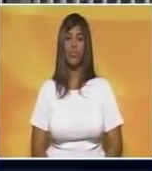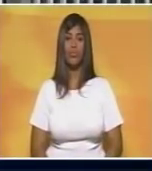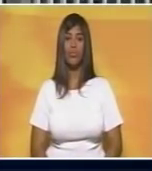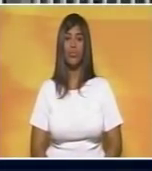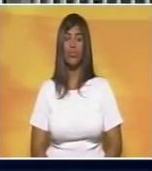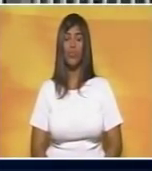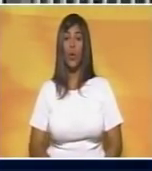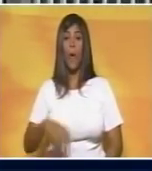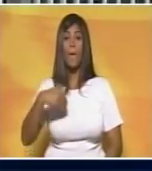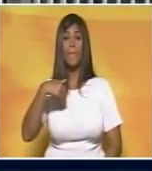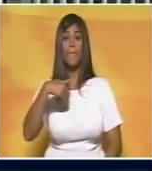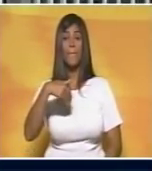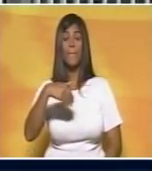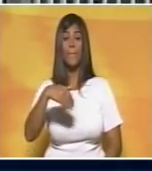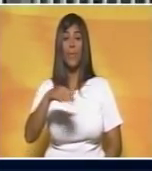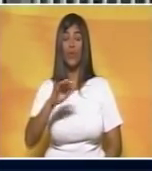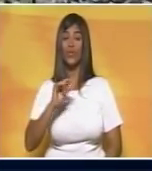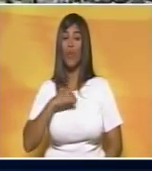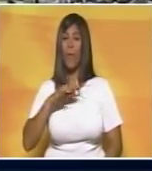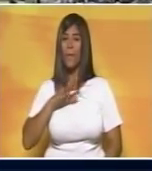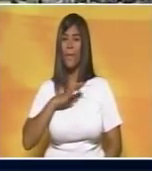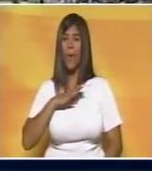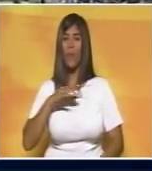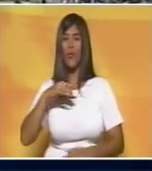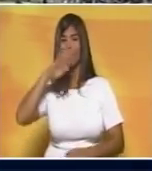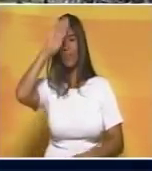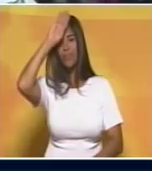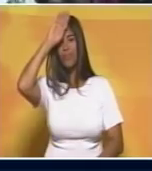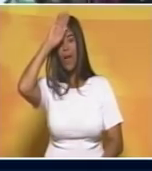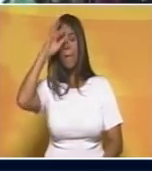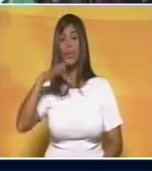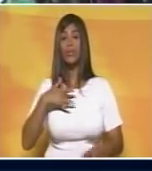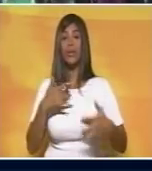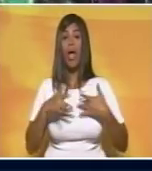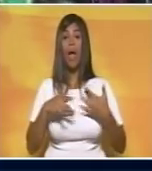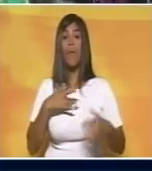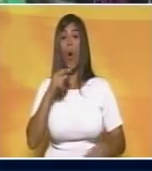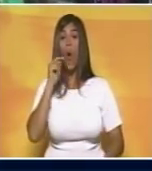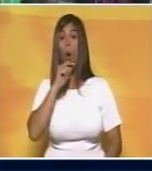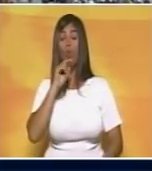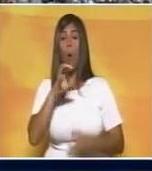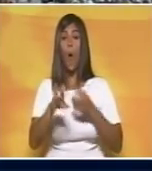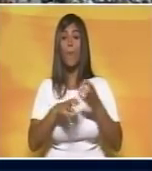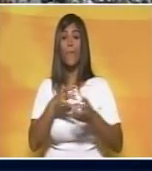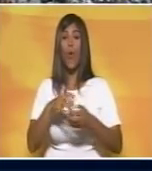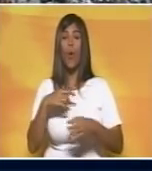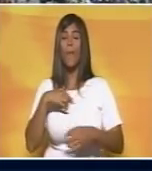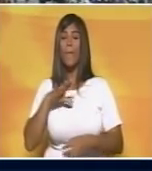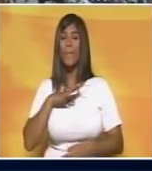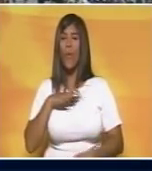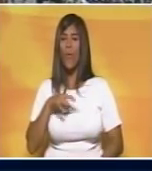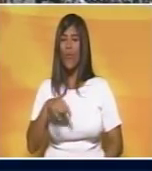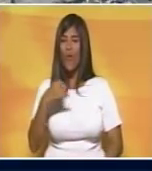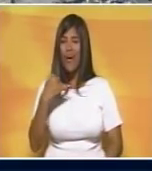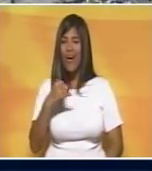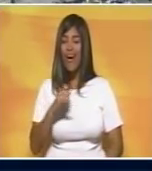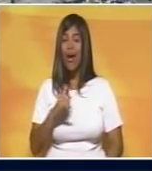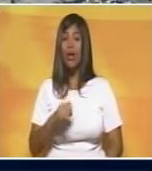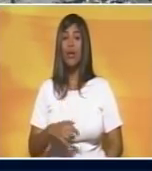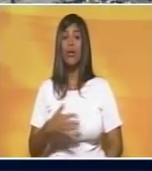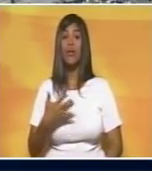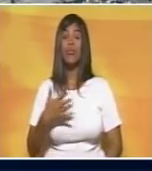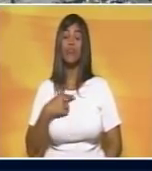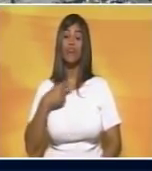Y el próximo sínodo de los obispos que se celebra en octubre sobre los problemas de la religión de la Amazonia, se podrá